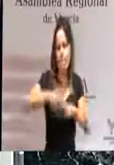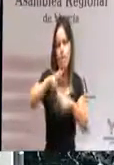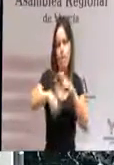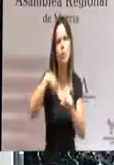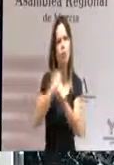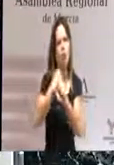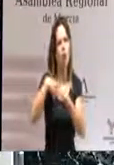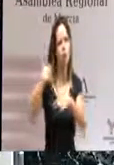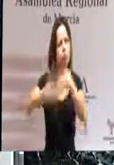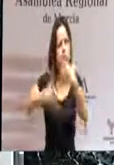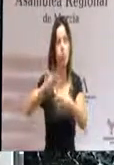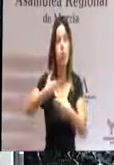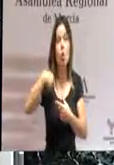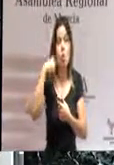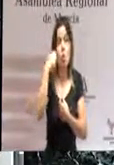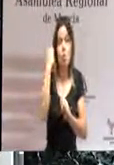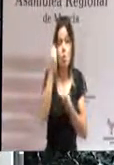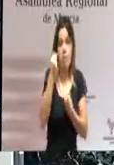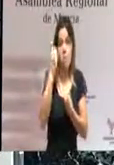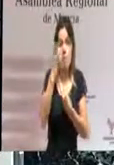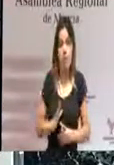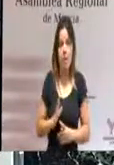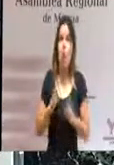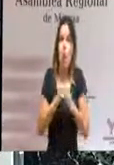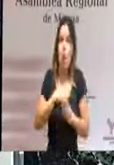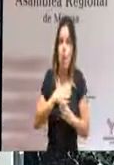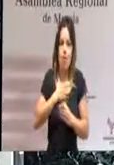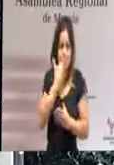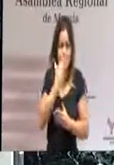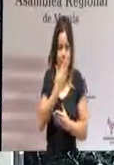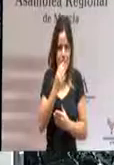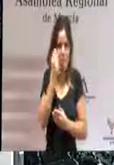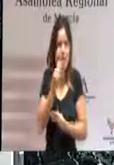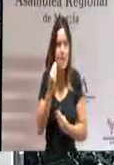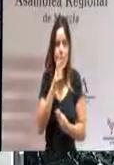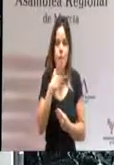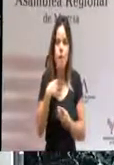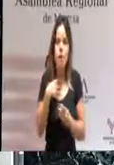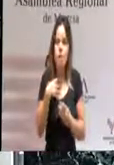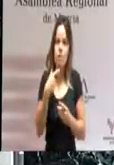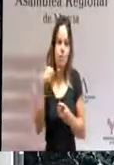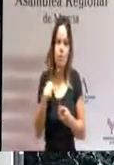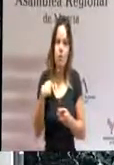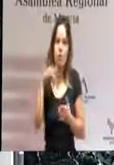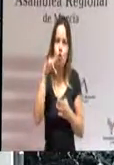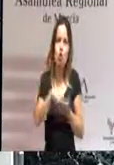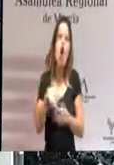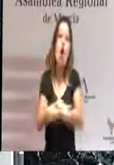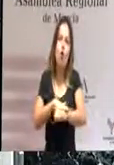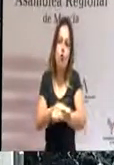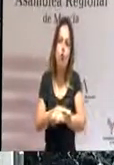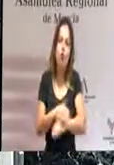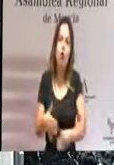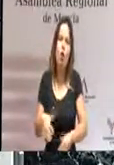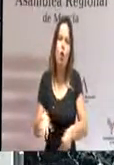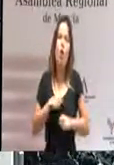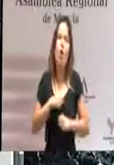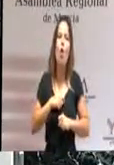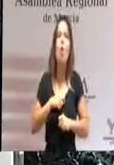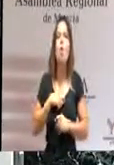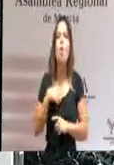Pero creo, mi grupo lo cree, sinceramente, que nadie puede discutir que con el Gobierno de Pedro Antonio Sánchez